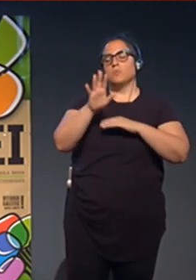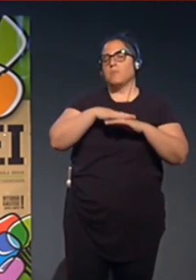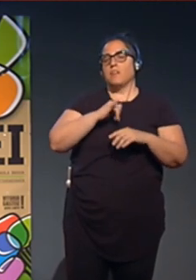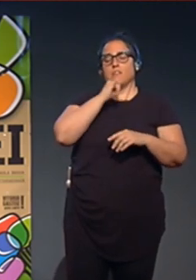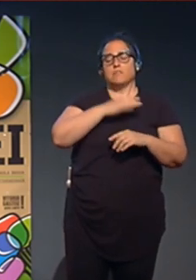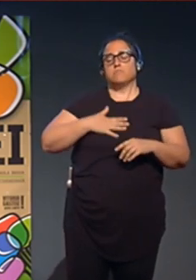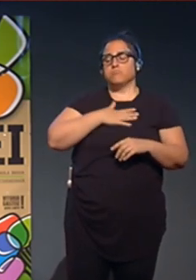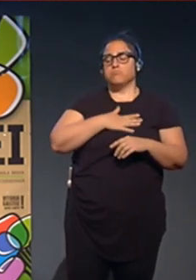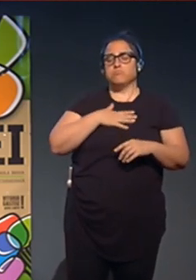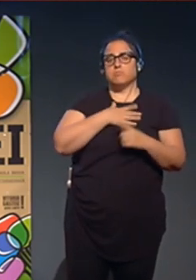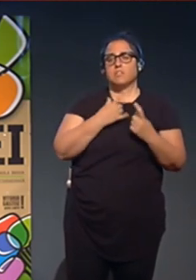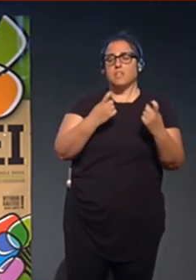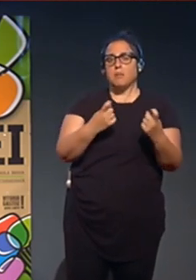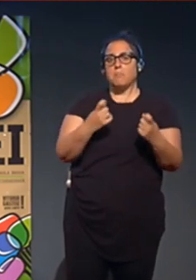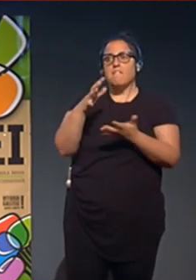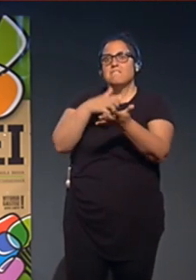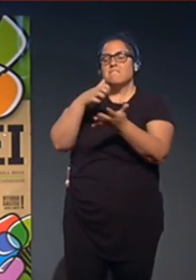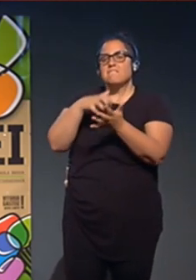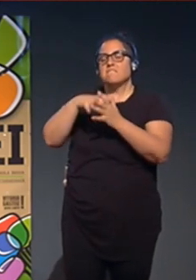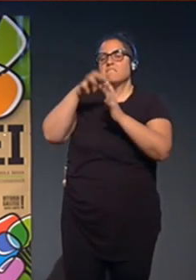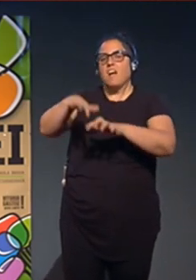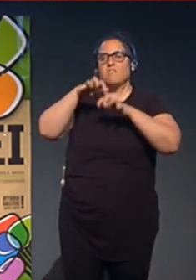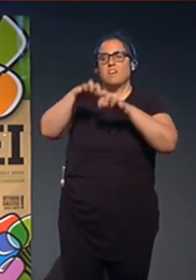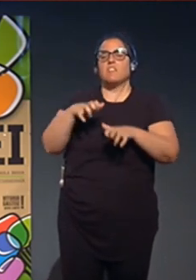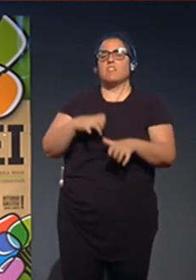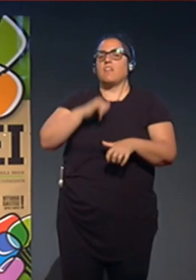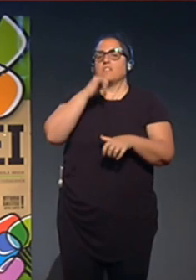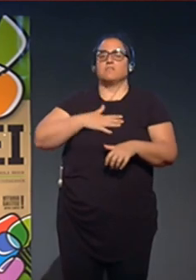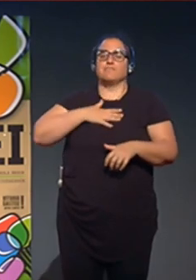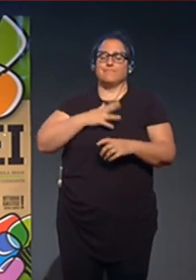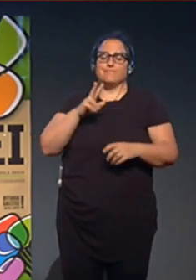de todos pero no la avaricia de algunos gracias